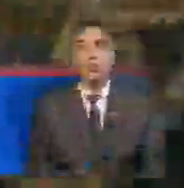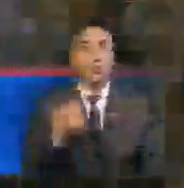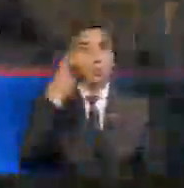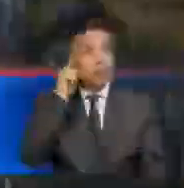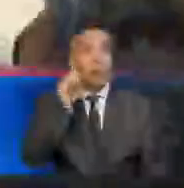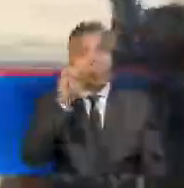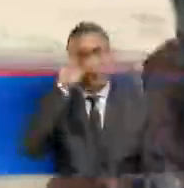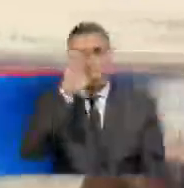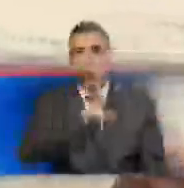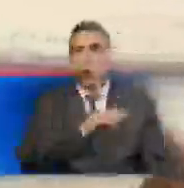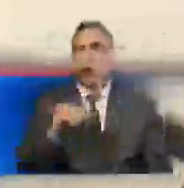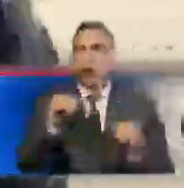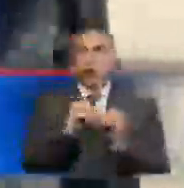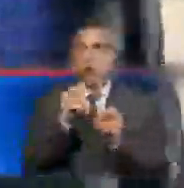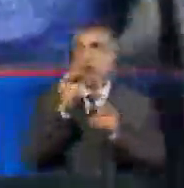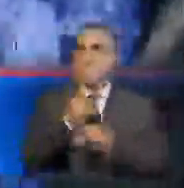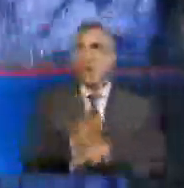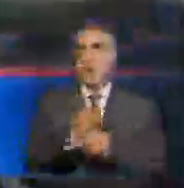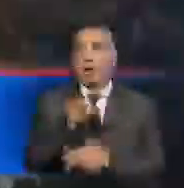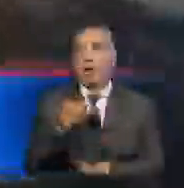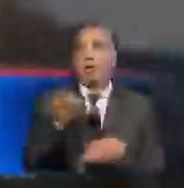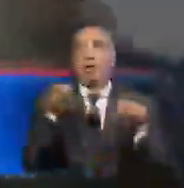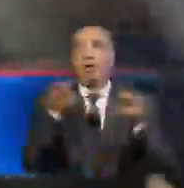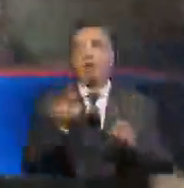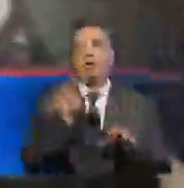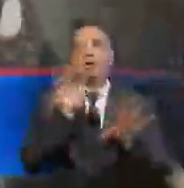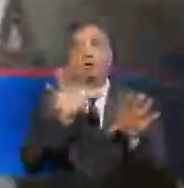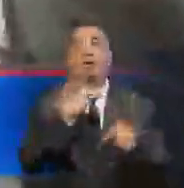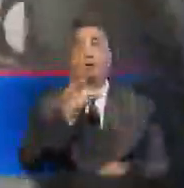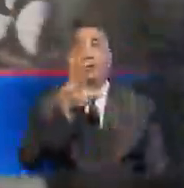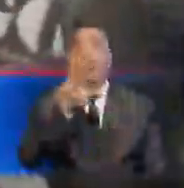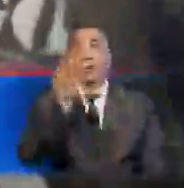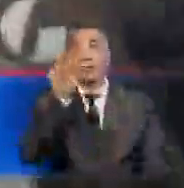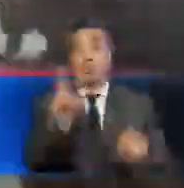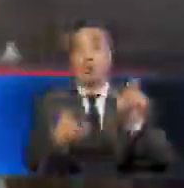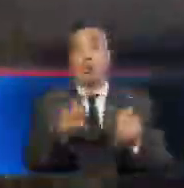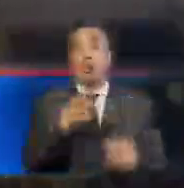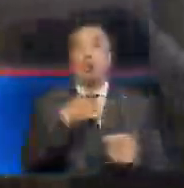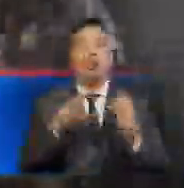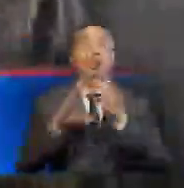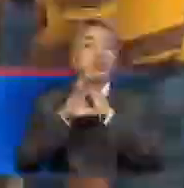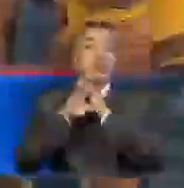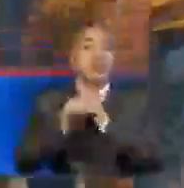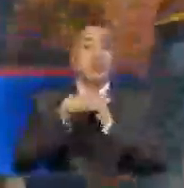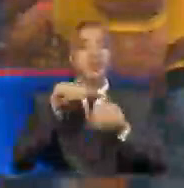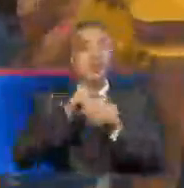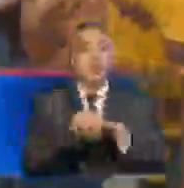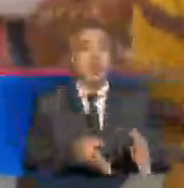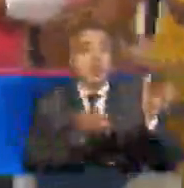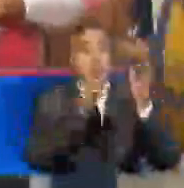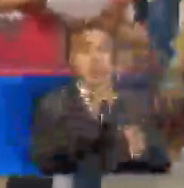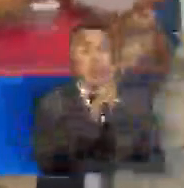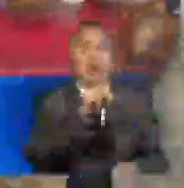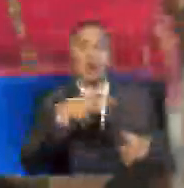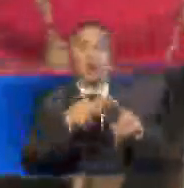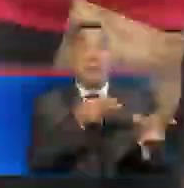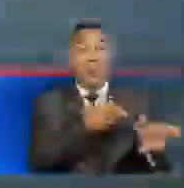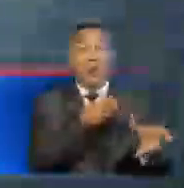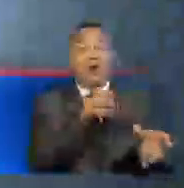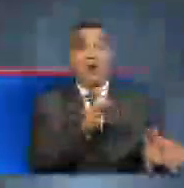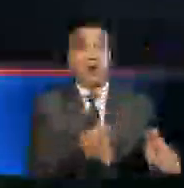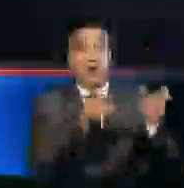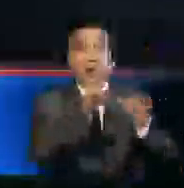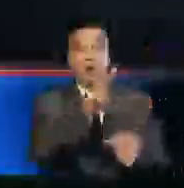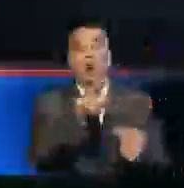es uno de los más peligrosos. Además, indicó que 3 personas fueron secuestradas del pabellón 2 durante la masacre.